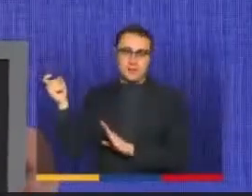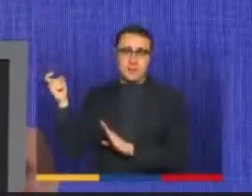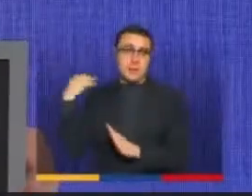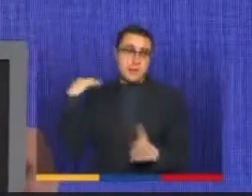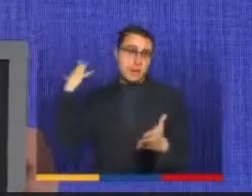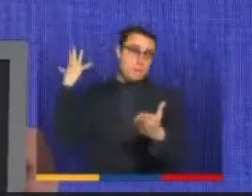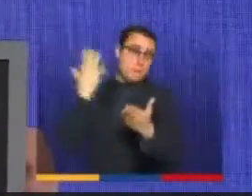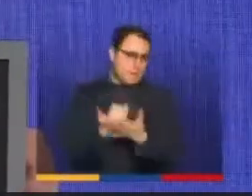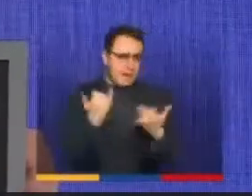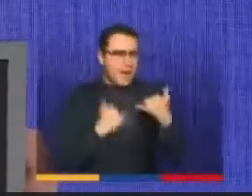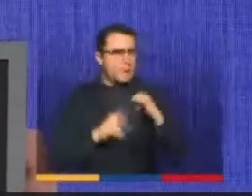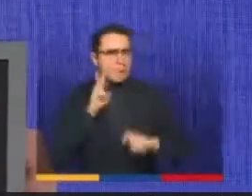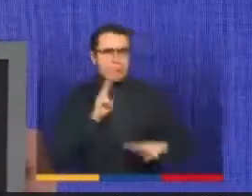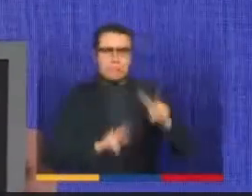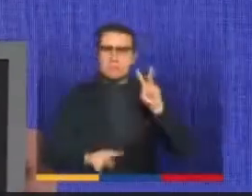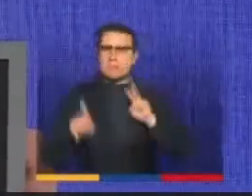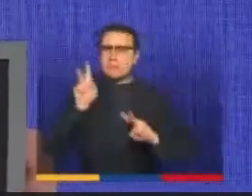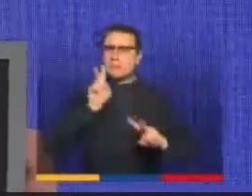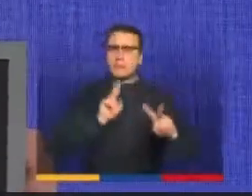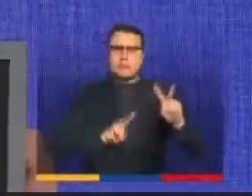traduce en una profunda